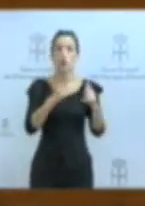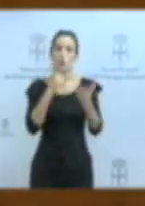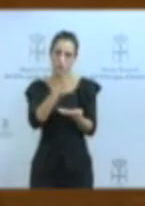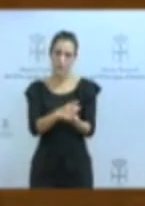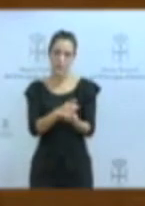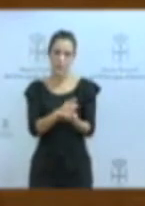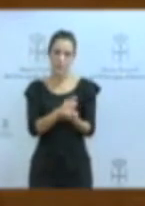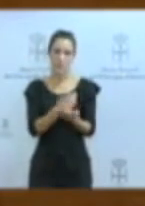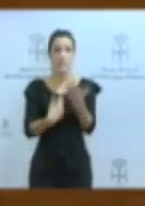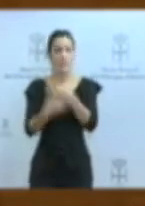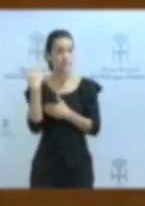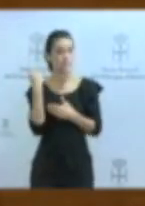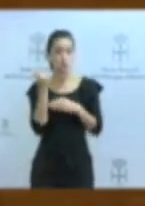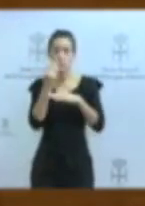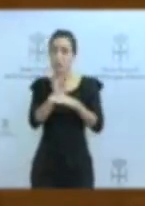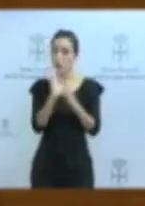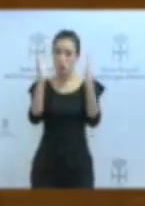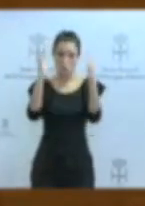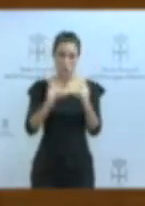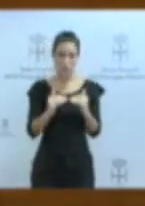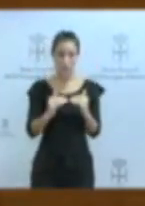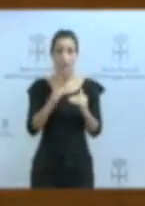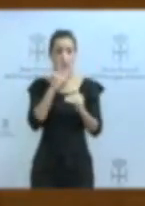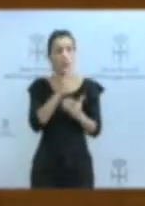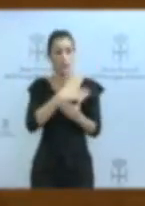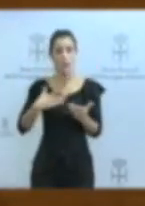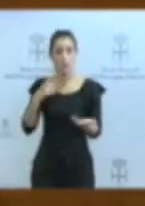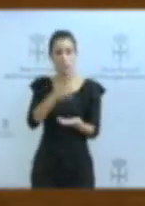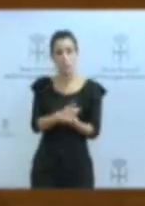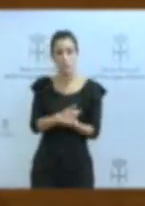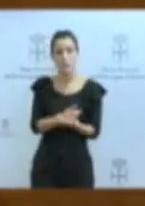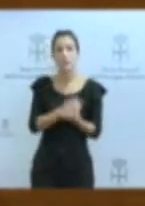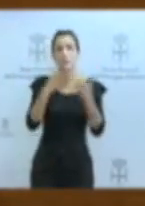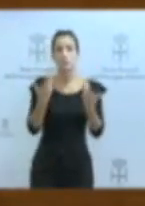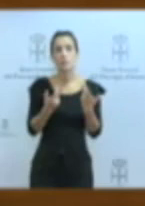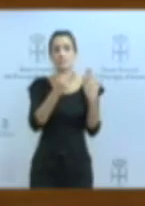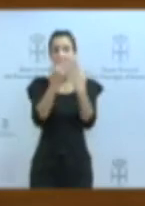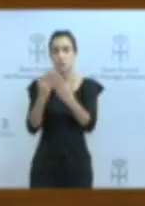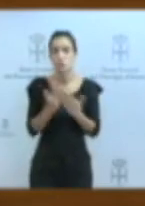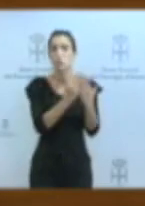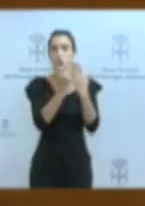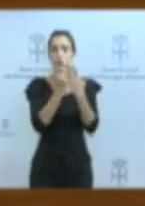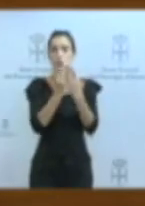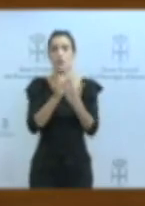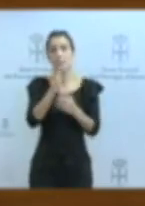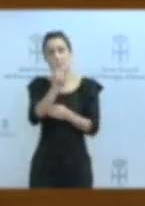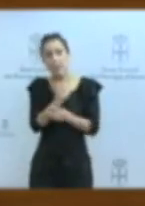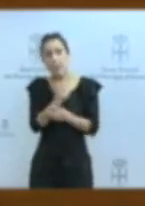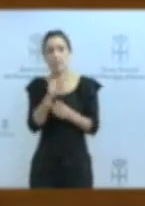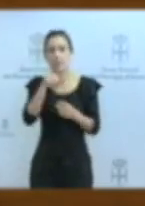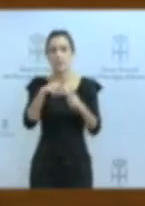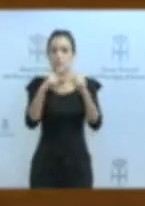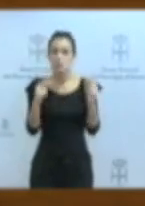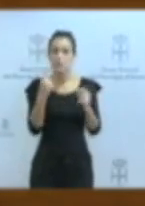servicio, y en función de sus análisis de rentabilidad, pues habrá detectado la oportunidad que se le plantea de ofrecer ese servicio.